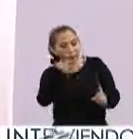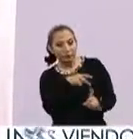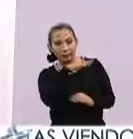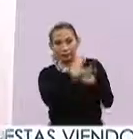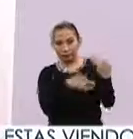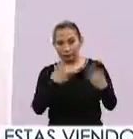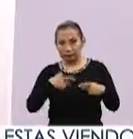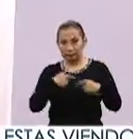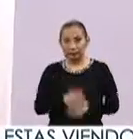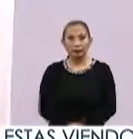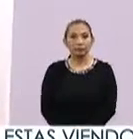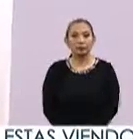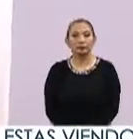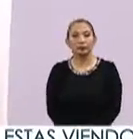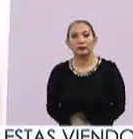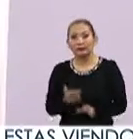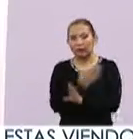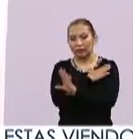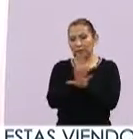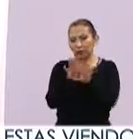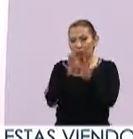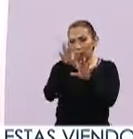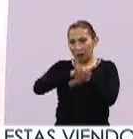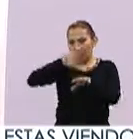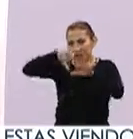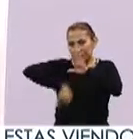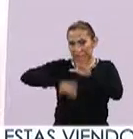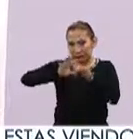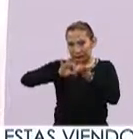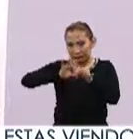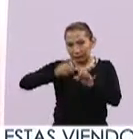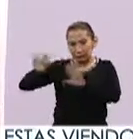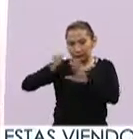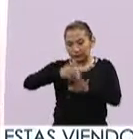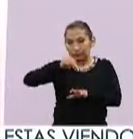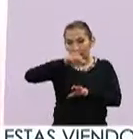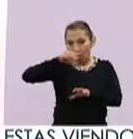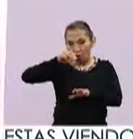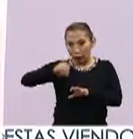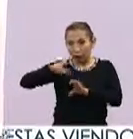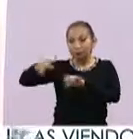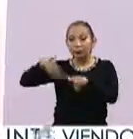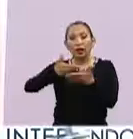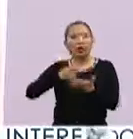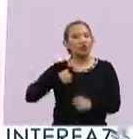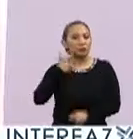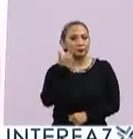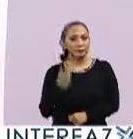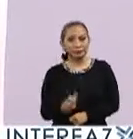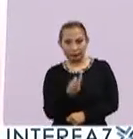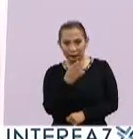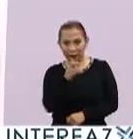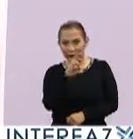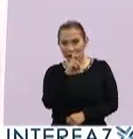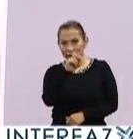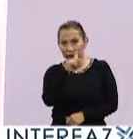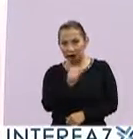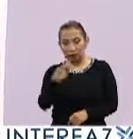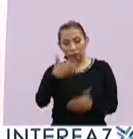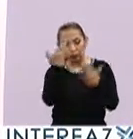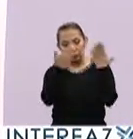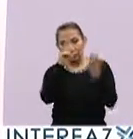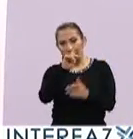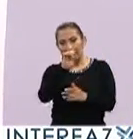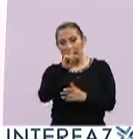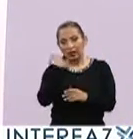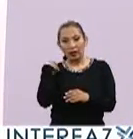a toda la población. Claro. Antes de entrar un poquito a lo que estás comentando de este MOOC, me gustaría preguntarte, Brenda, quien eres pedagoga y